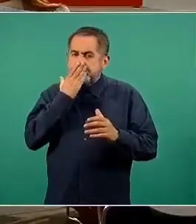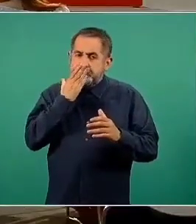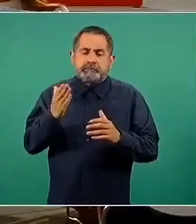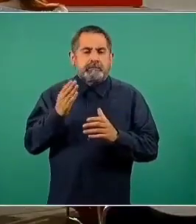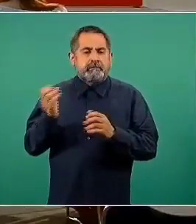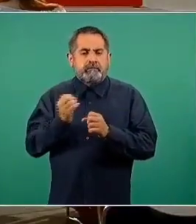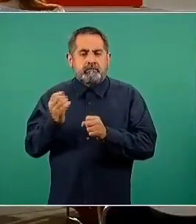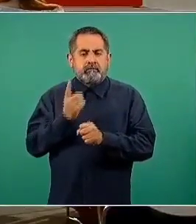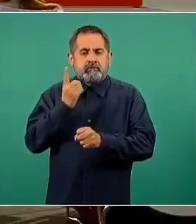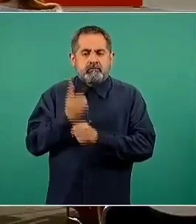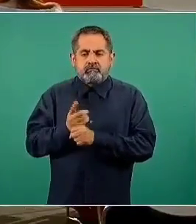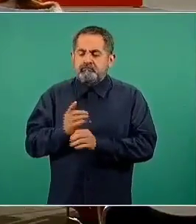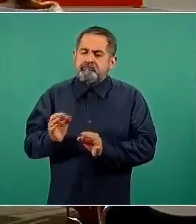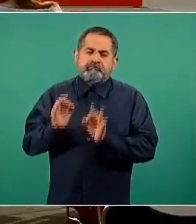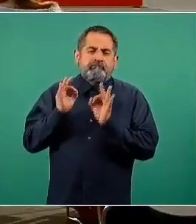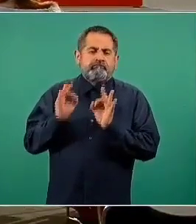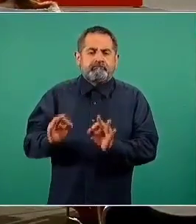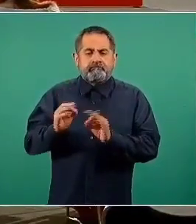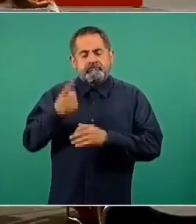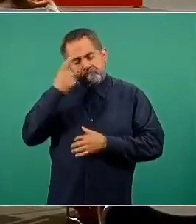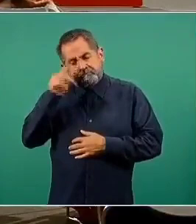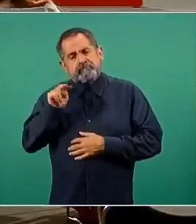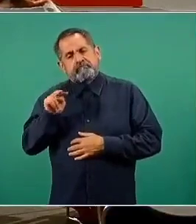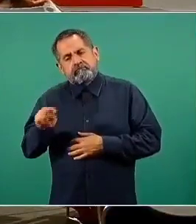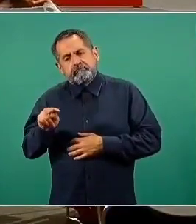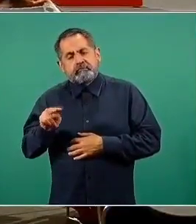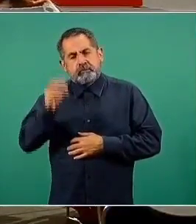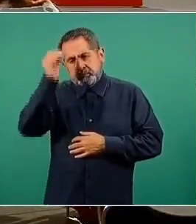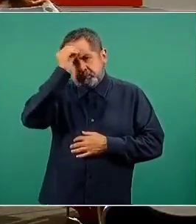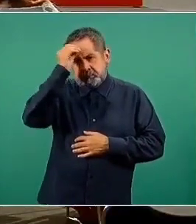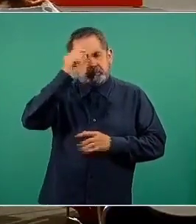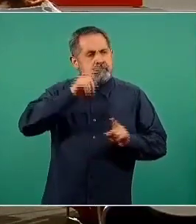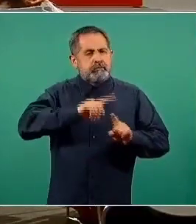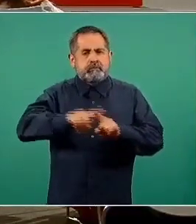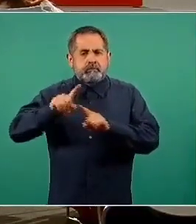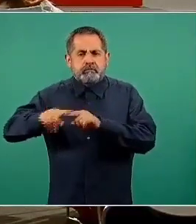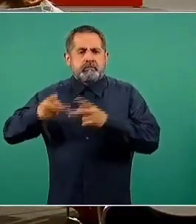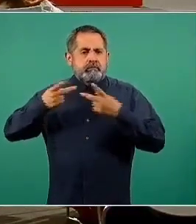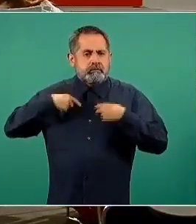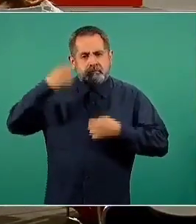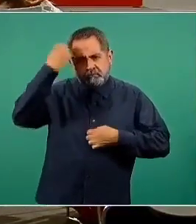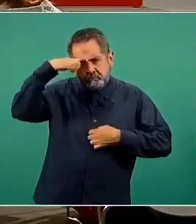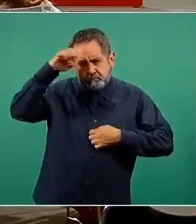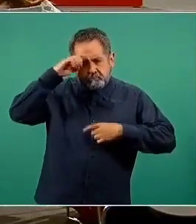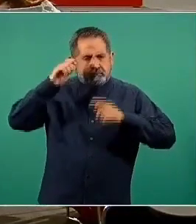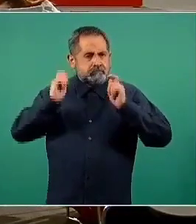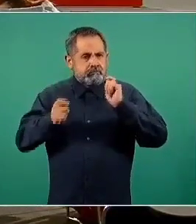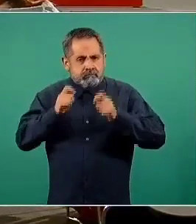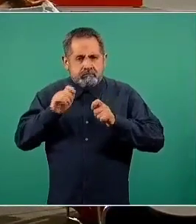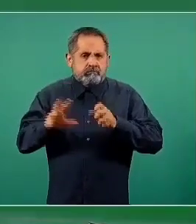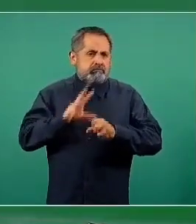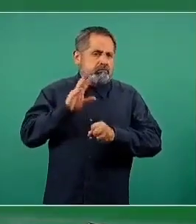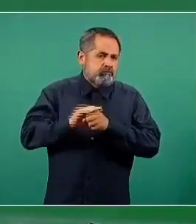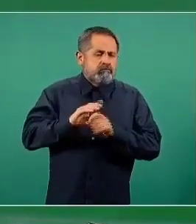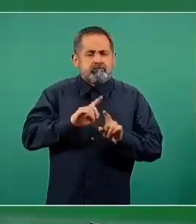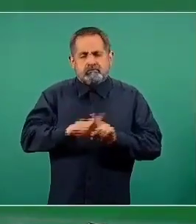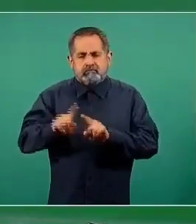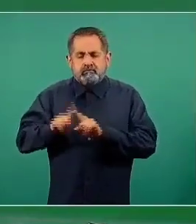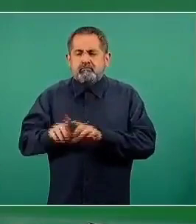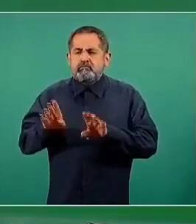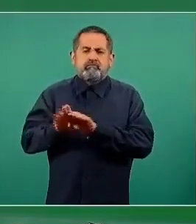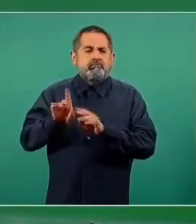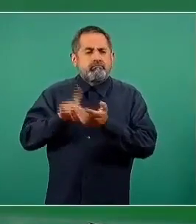oportunidad de escuchar opiniones de personas expertas, de personas competentes en múltiples ámbitos